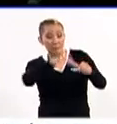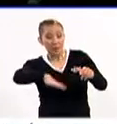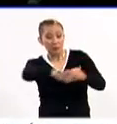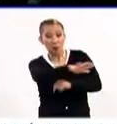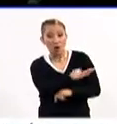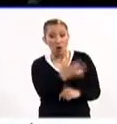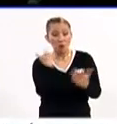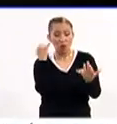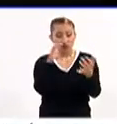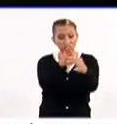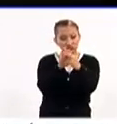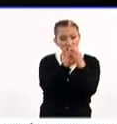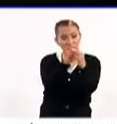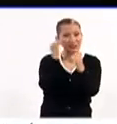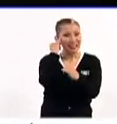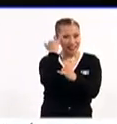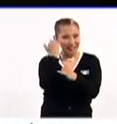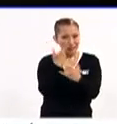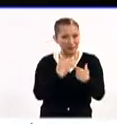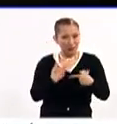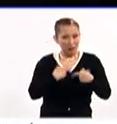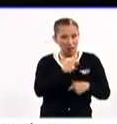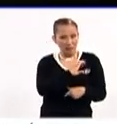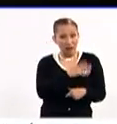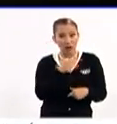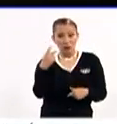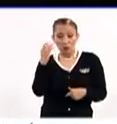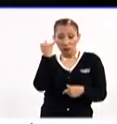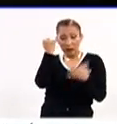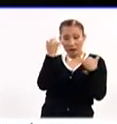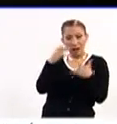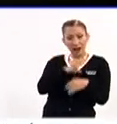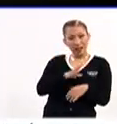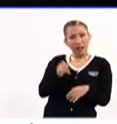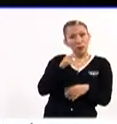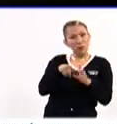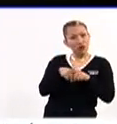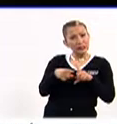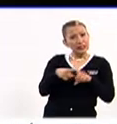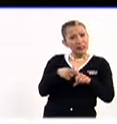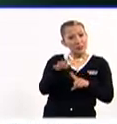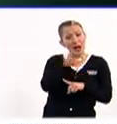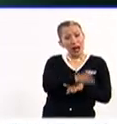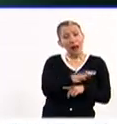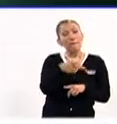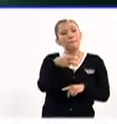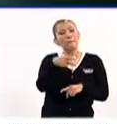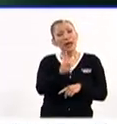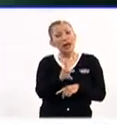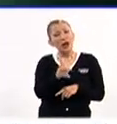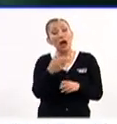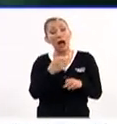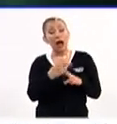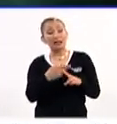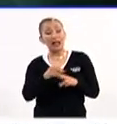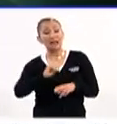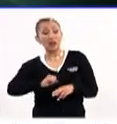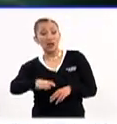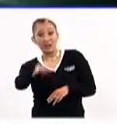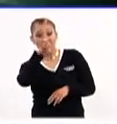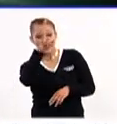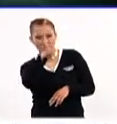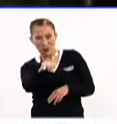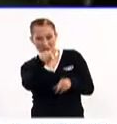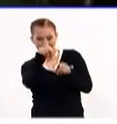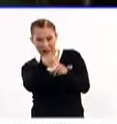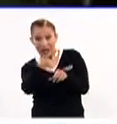con los aliados indígenas de los conquistadores. Su visión era generalmente positiva y sin embargo fue en el siglo XIX